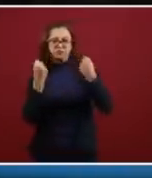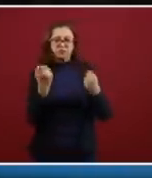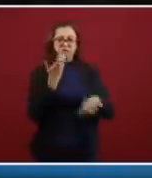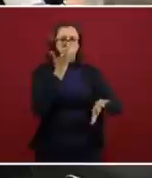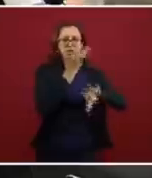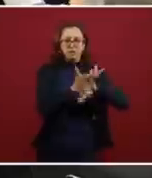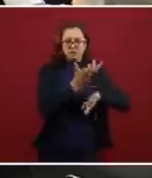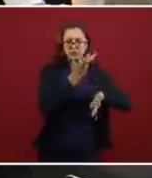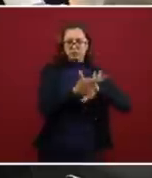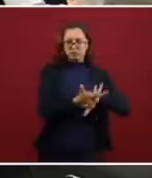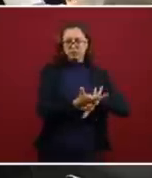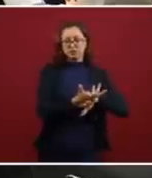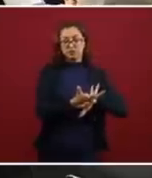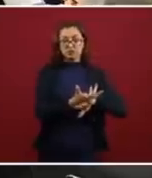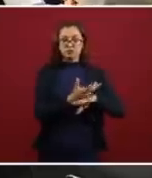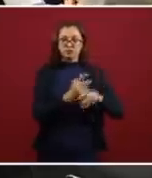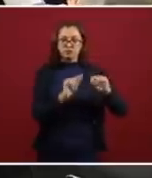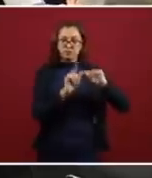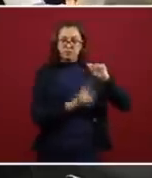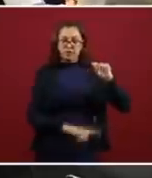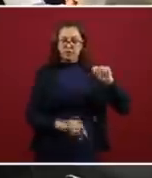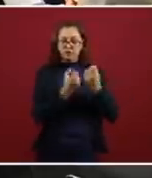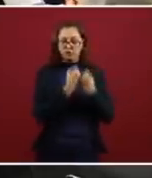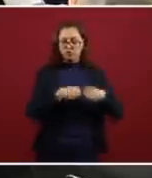es nuestro principal socio,